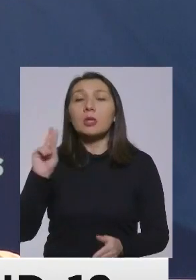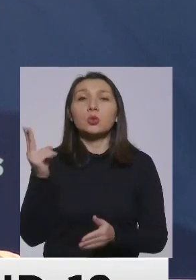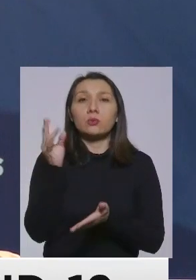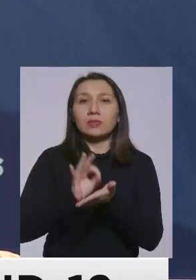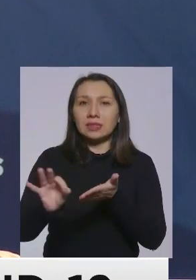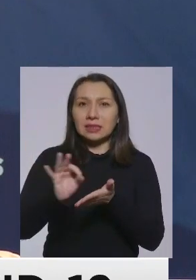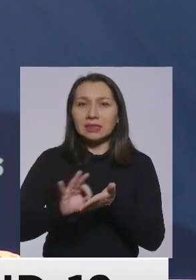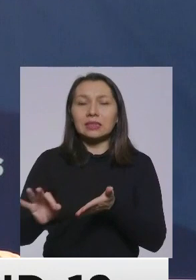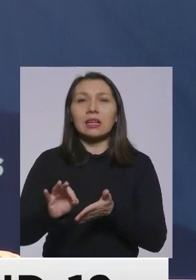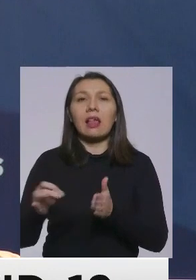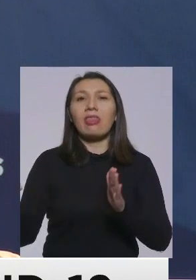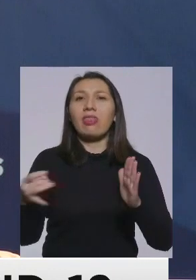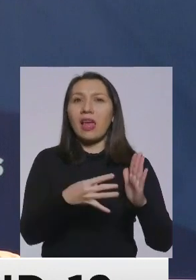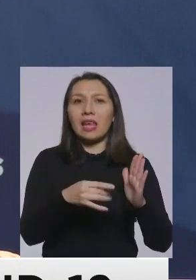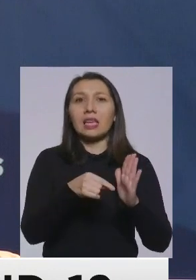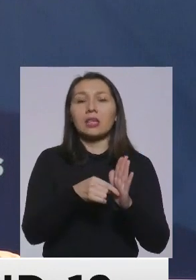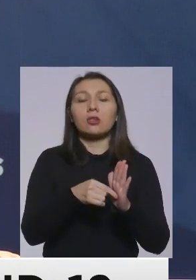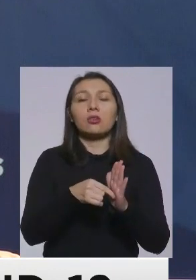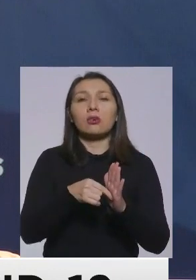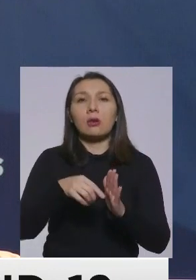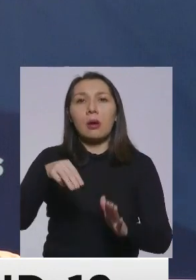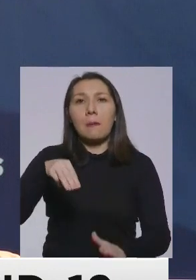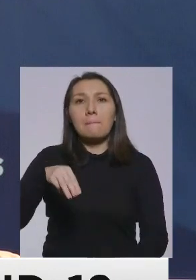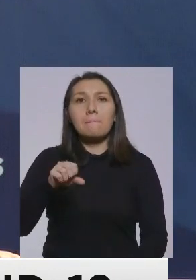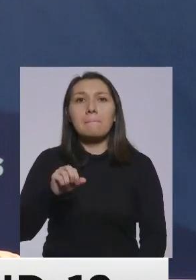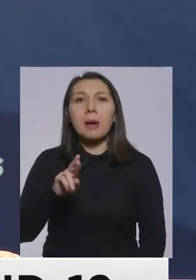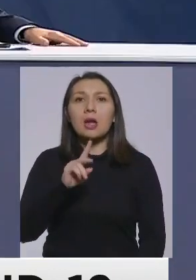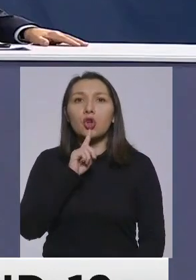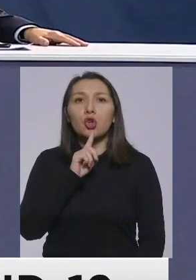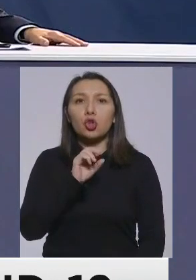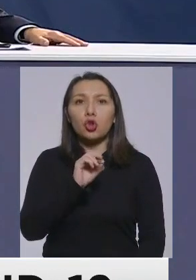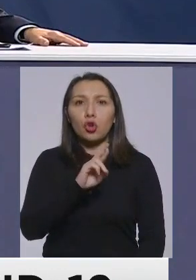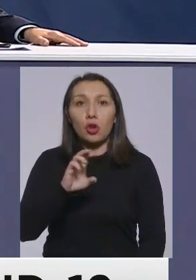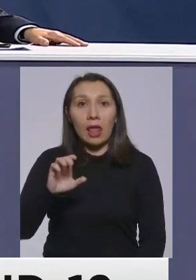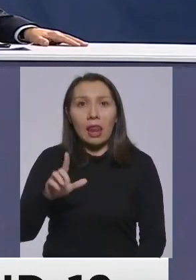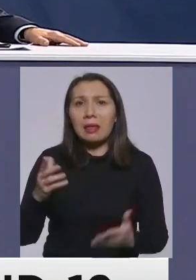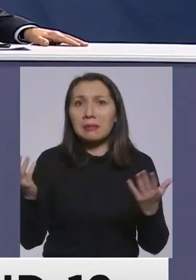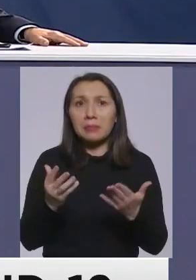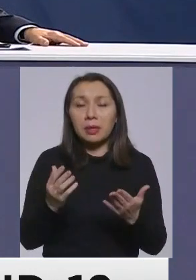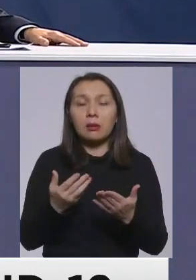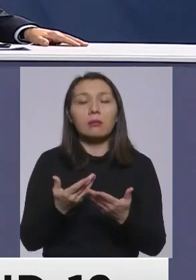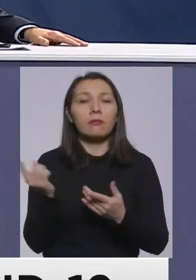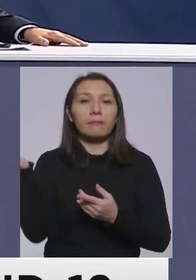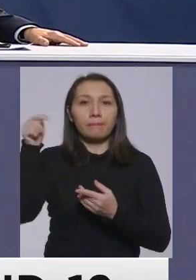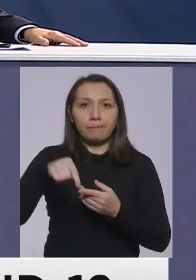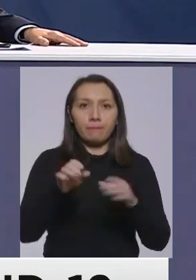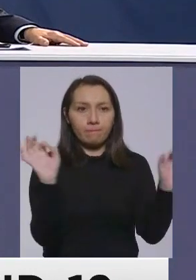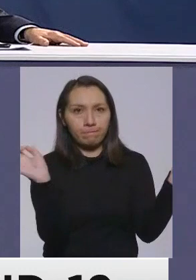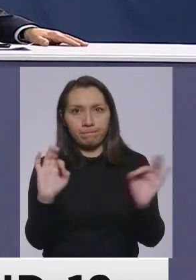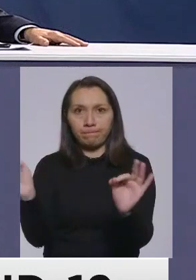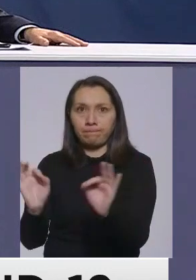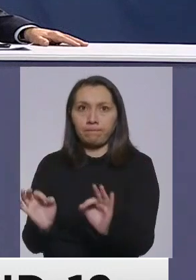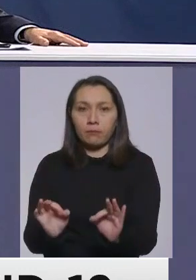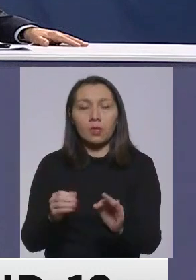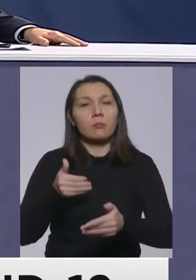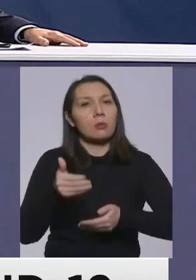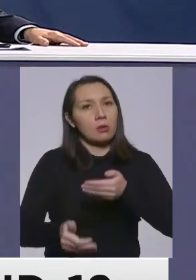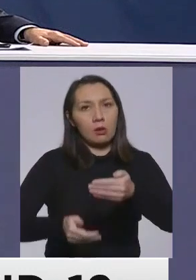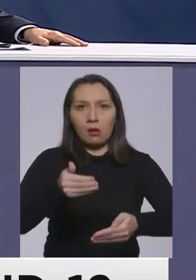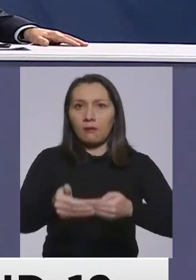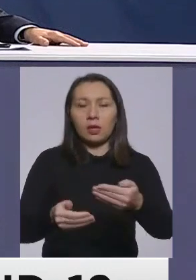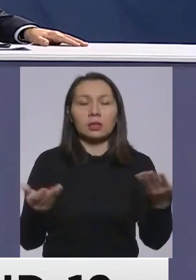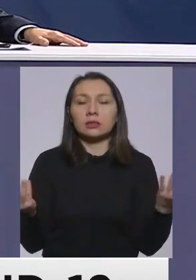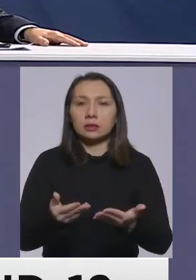de del delito de katy y martorell justamente para explicar y avanzar